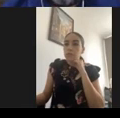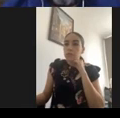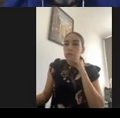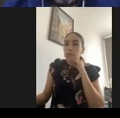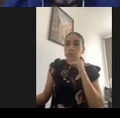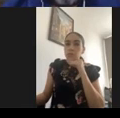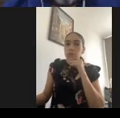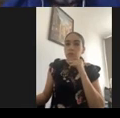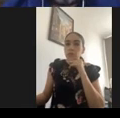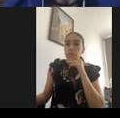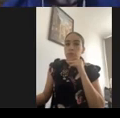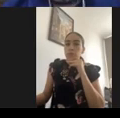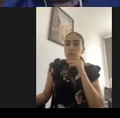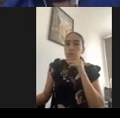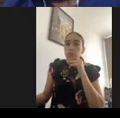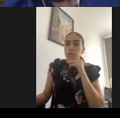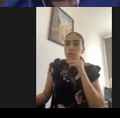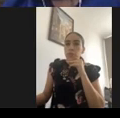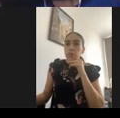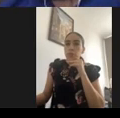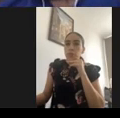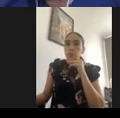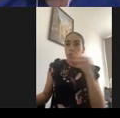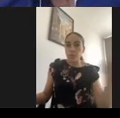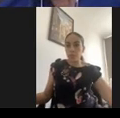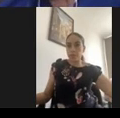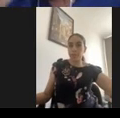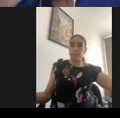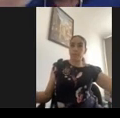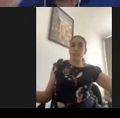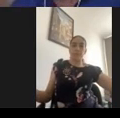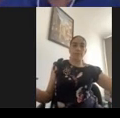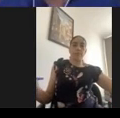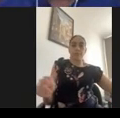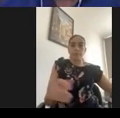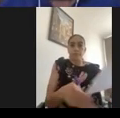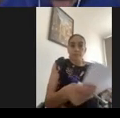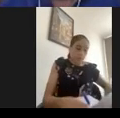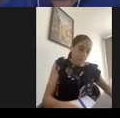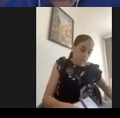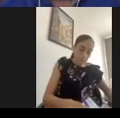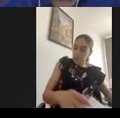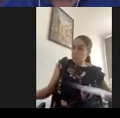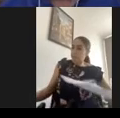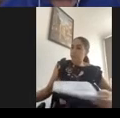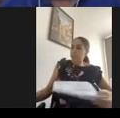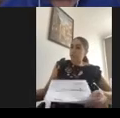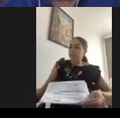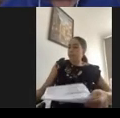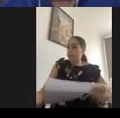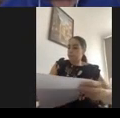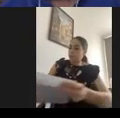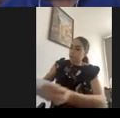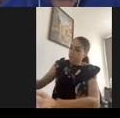pagamos un costo, abiertamente lo decimos como administración, como gobierno, pero pues hoy aquí está el resultado, ¿no? Ya datos duros